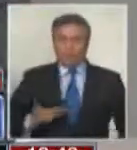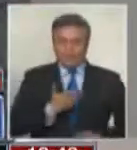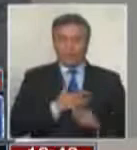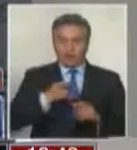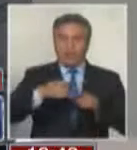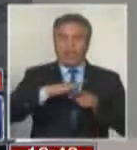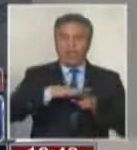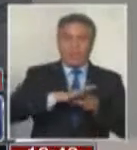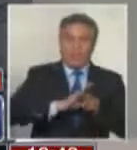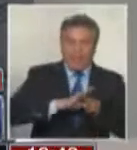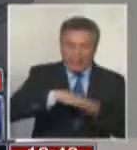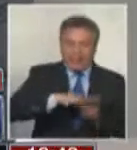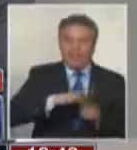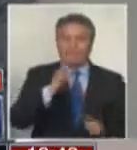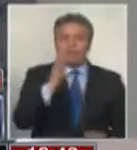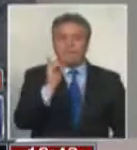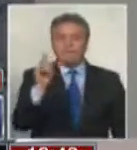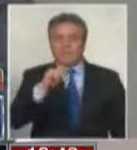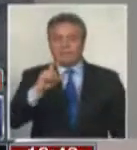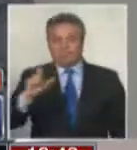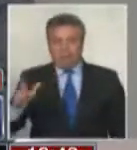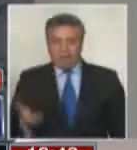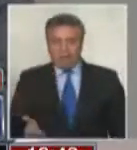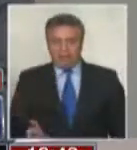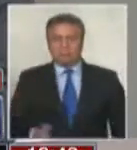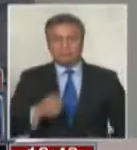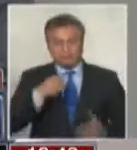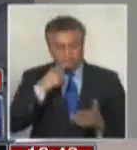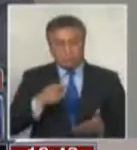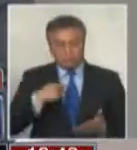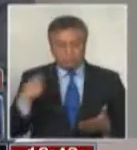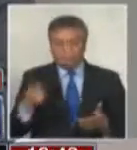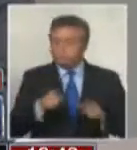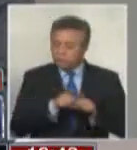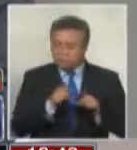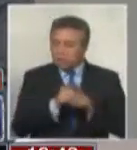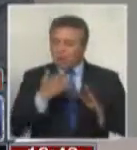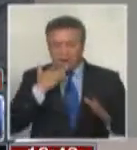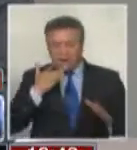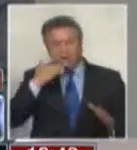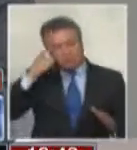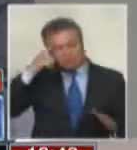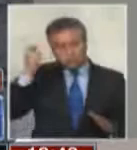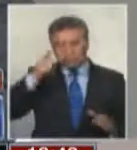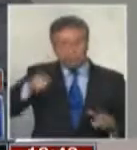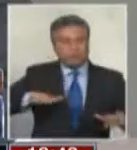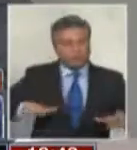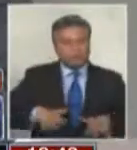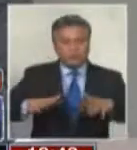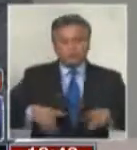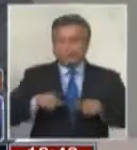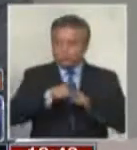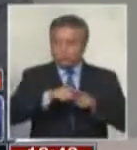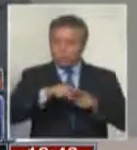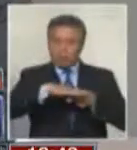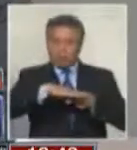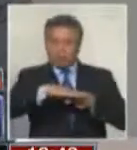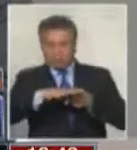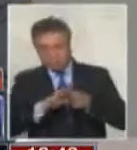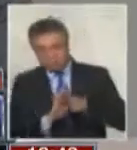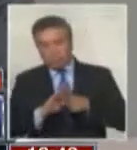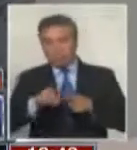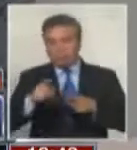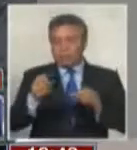equilibrios fiscales nosotros no estamos hablando de esfuerzos que puedan tener impactos en el desequilibrio de las cuentas